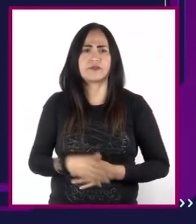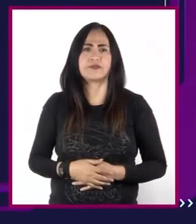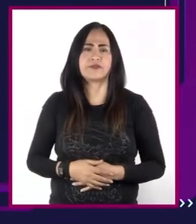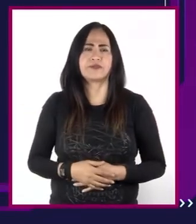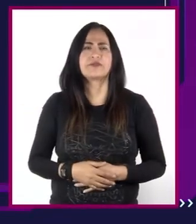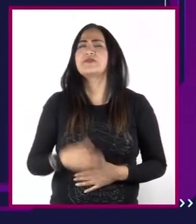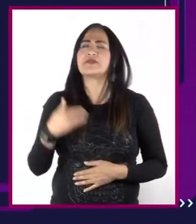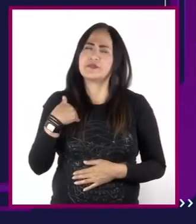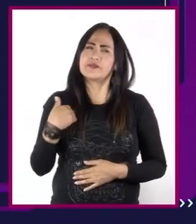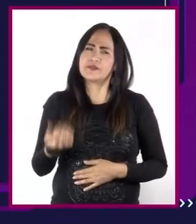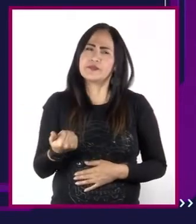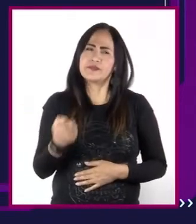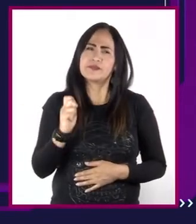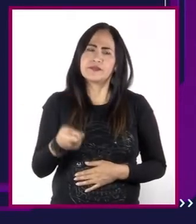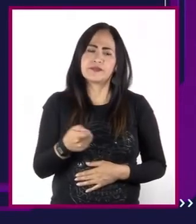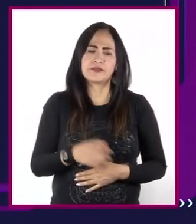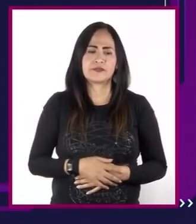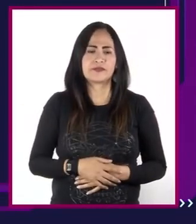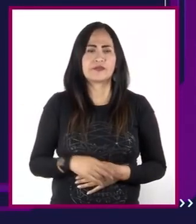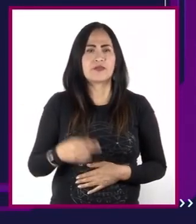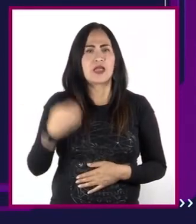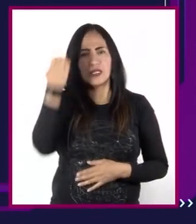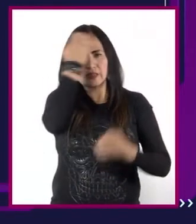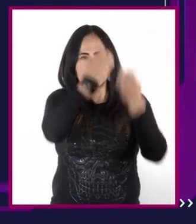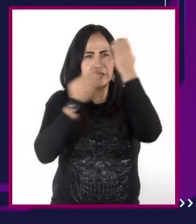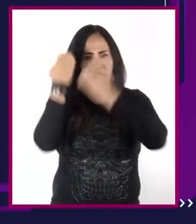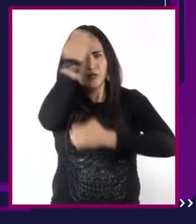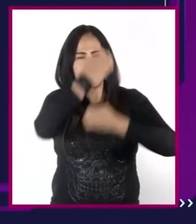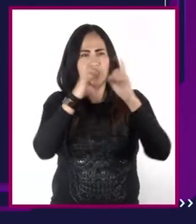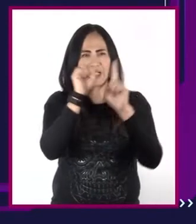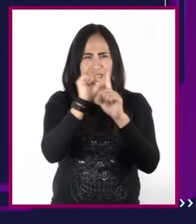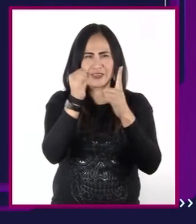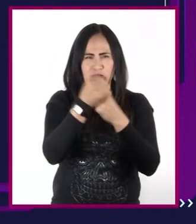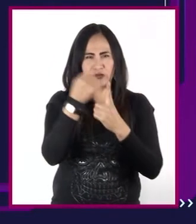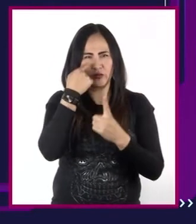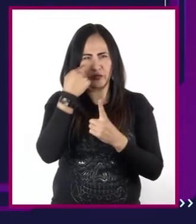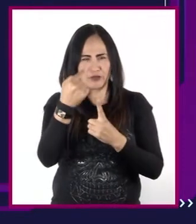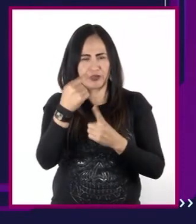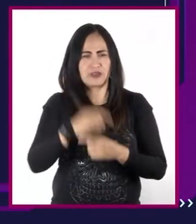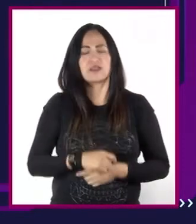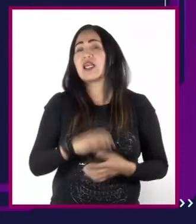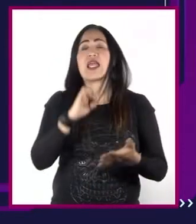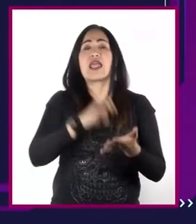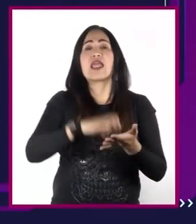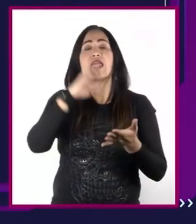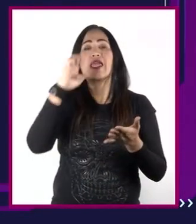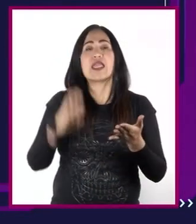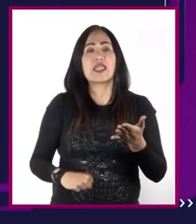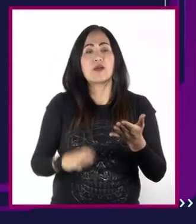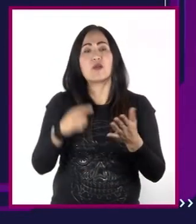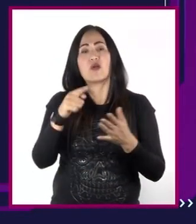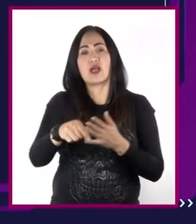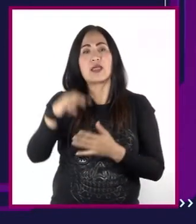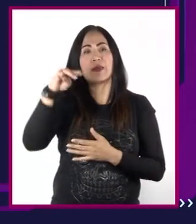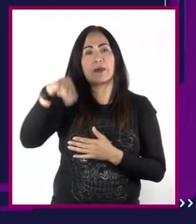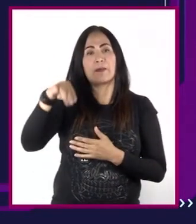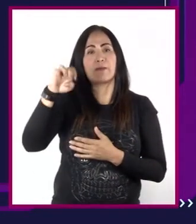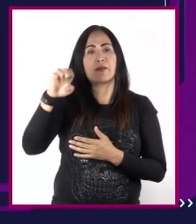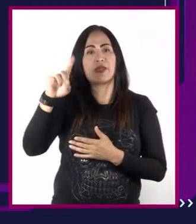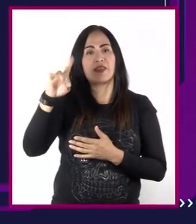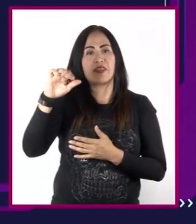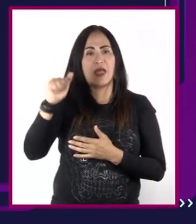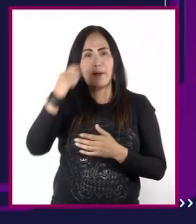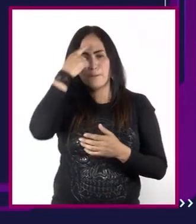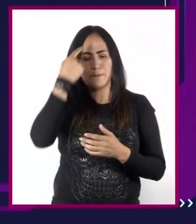mejor comprensión de esta información, analicemos juntos la siguiente situación y veamos un ejemplo del uso de la media aritmética como